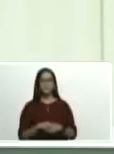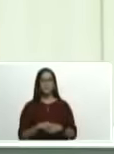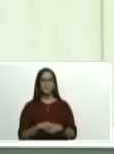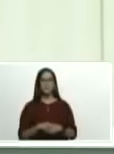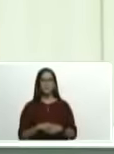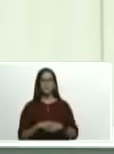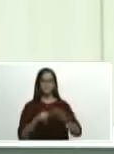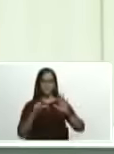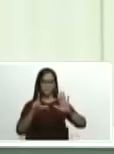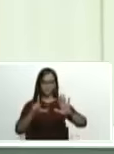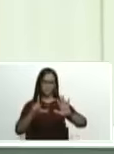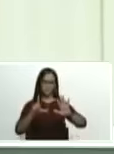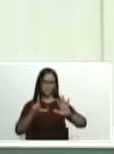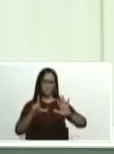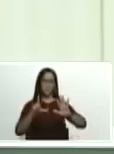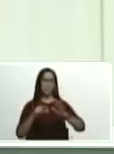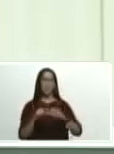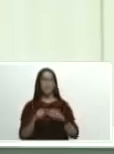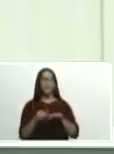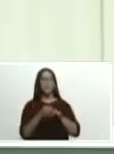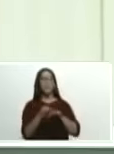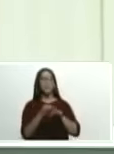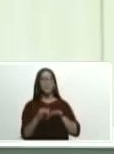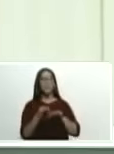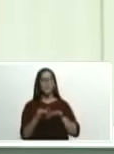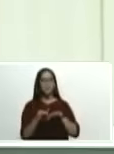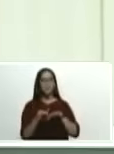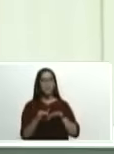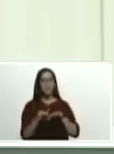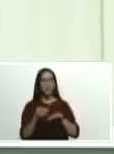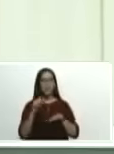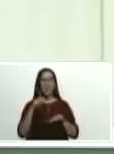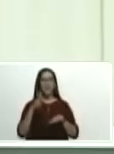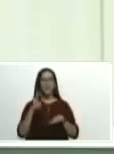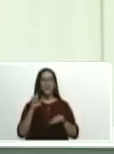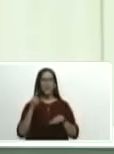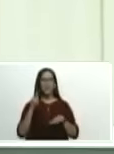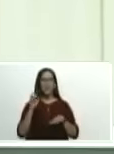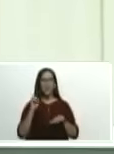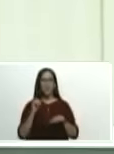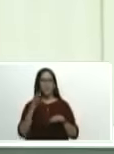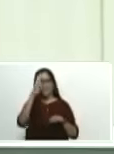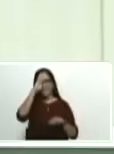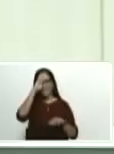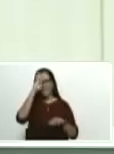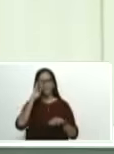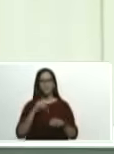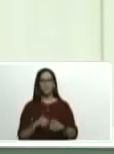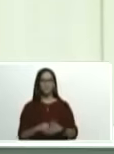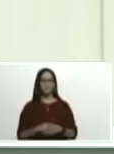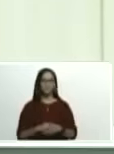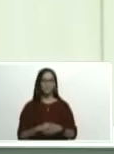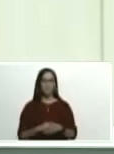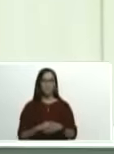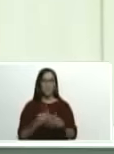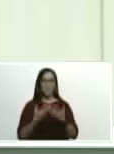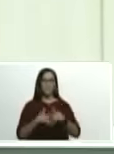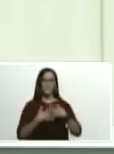En séptimo lugar, municipio Alberto Arbelo Torrealba, Marina, planta